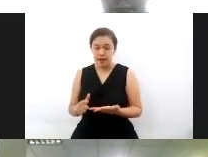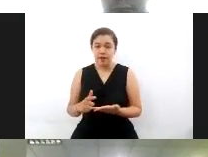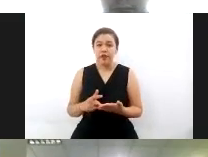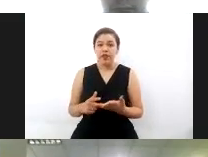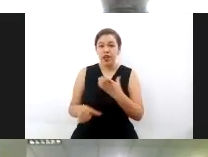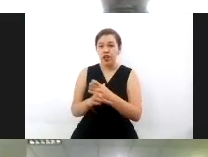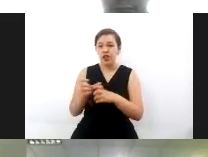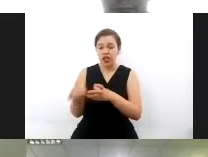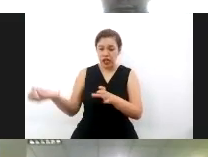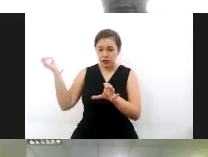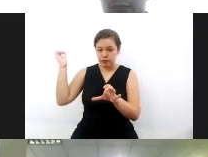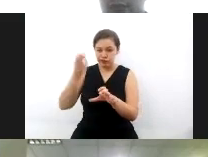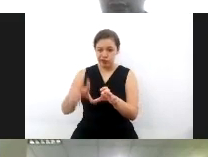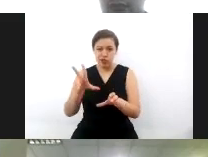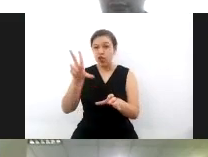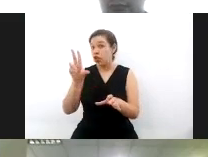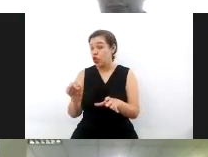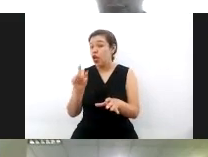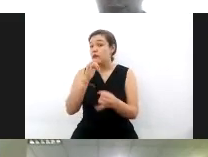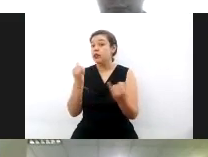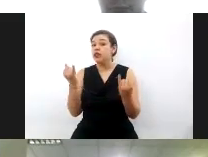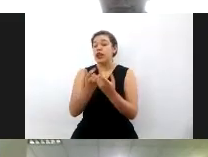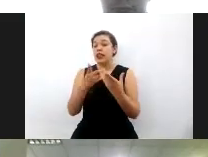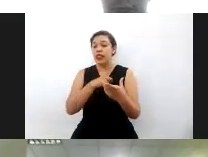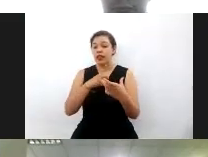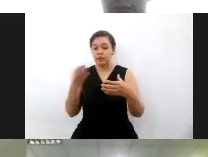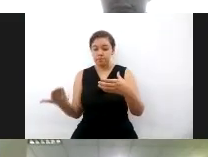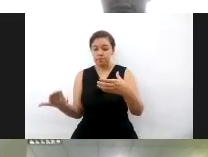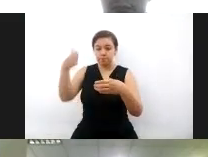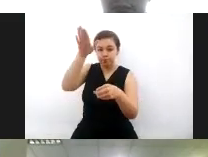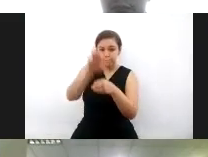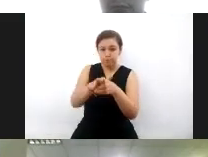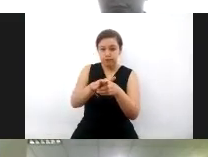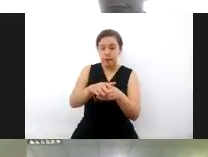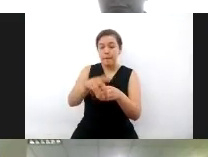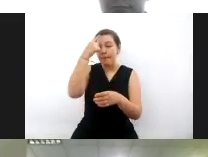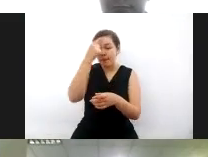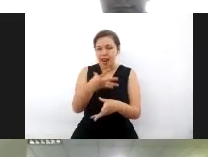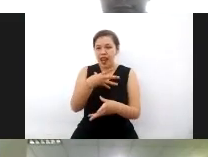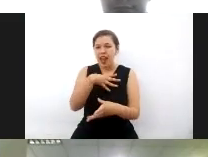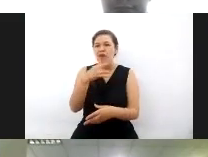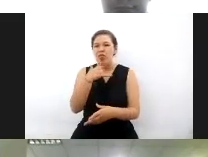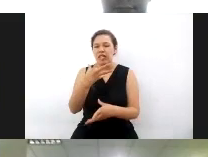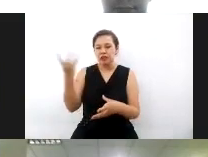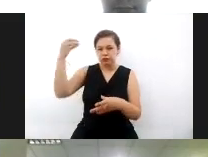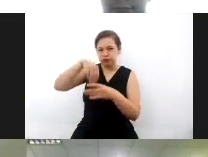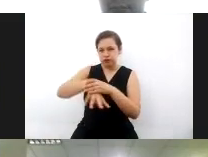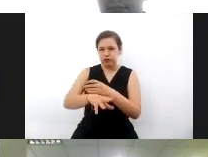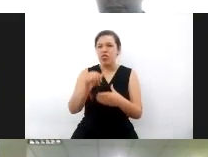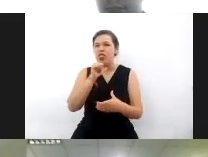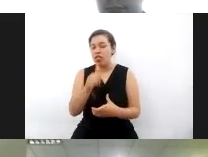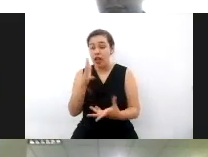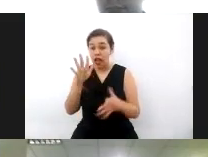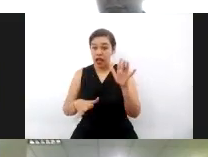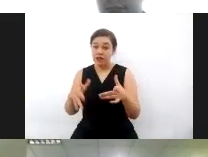en el depósito y deben de mantenerse tapados para impedir la entrada del polvo. Eso es muy importante porque a veces los tinacos no